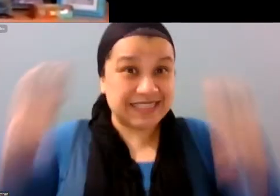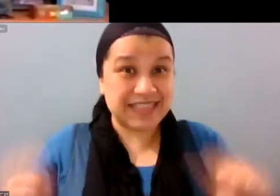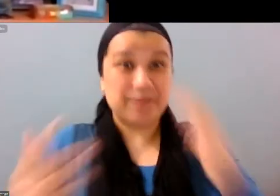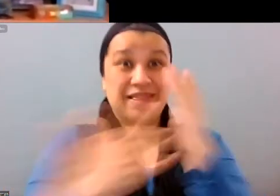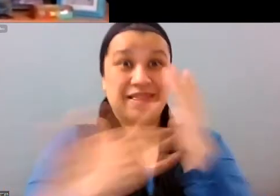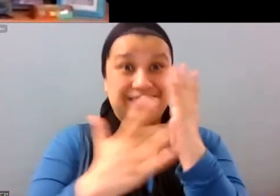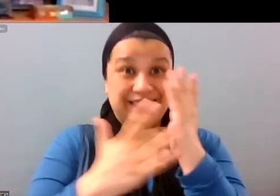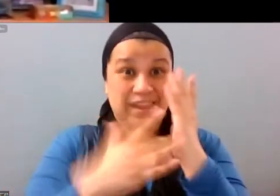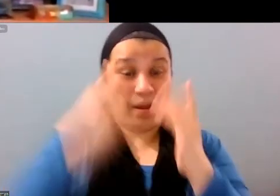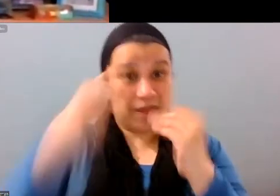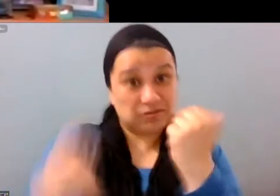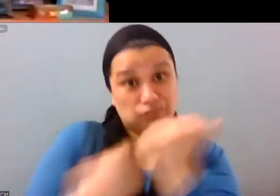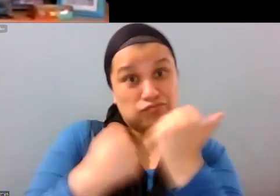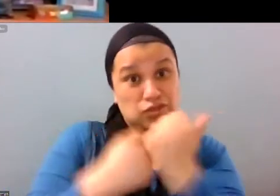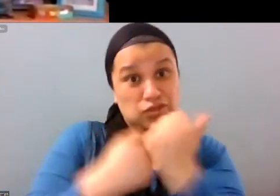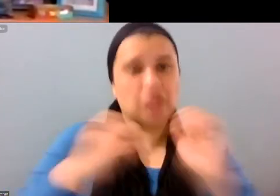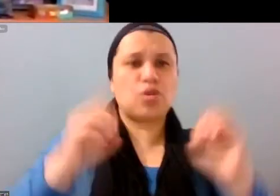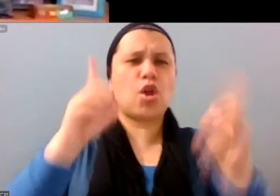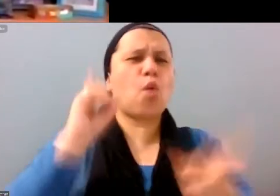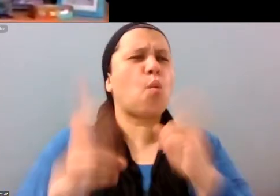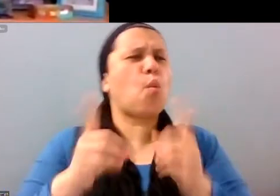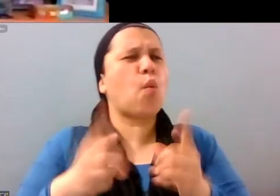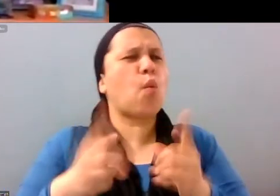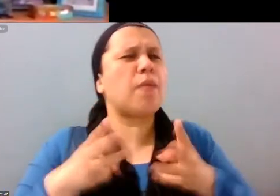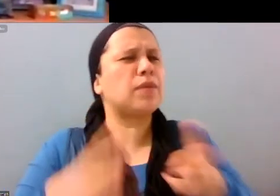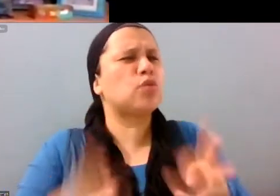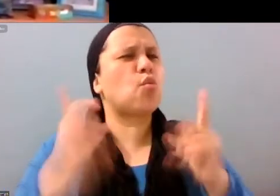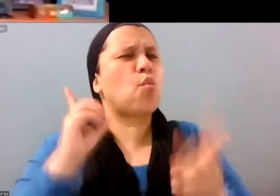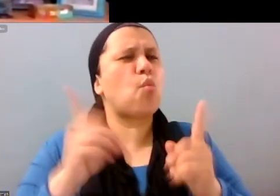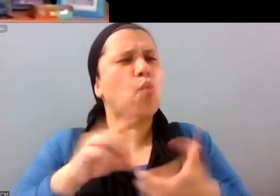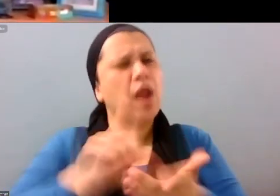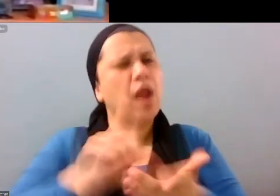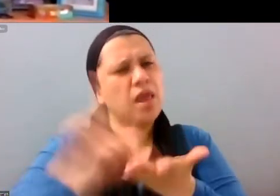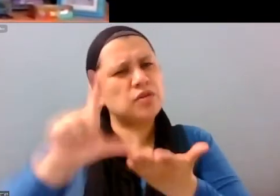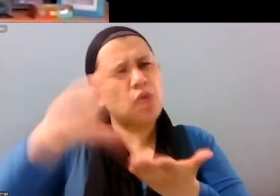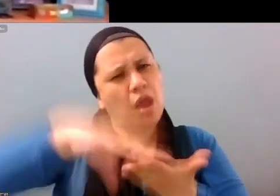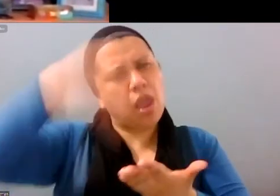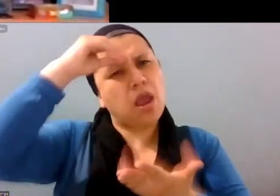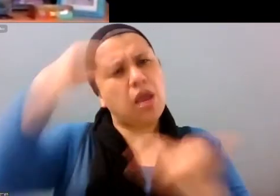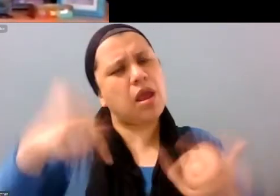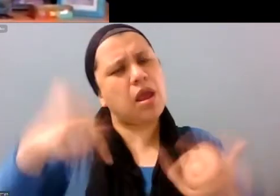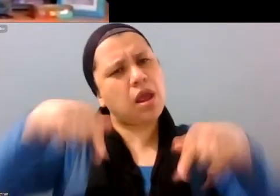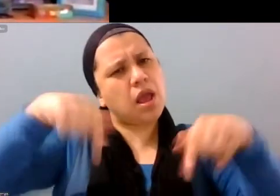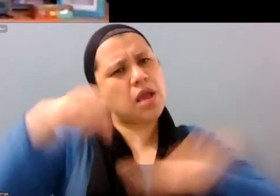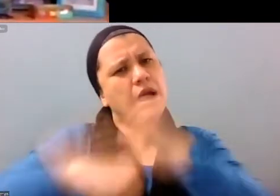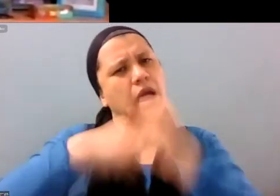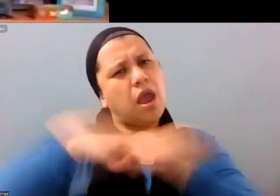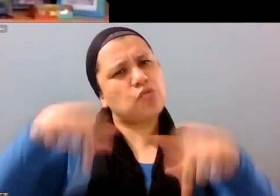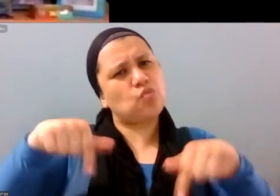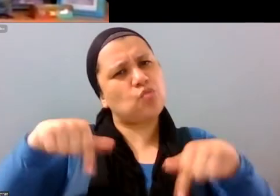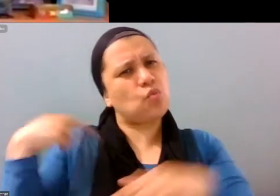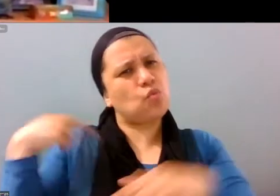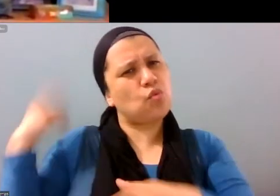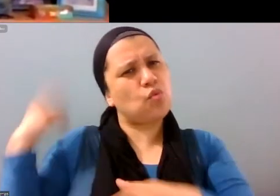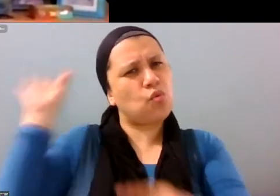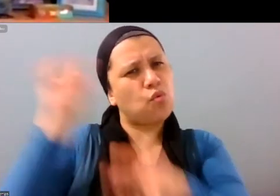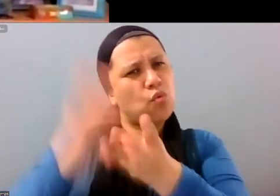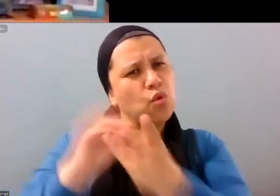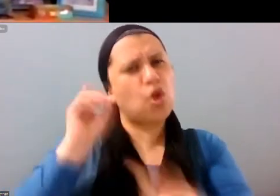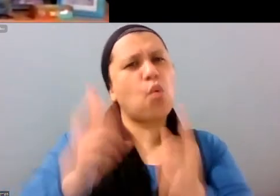metodologías que lecciones aprendidas han tenido ustedes a lo largo de este año y que que hojas de ruta han estado